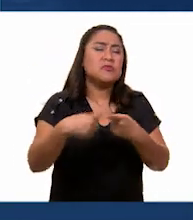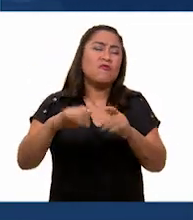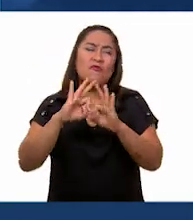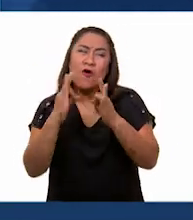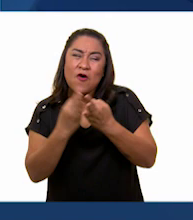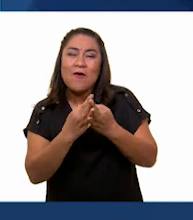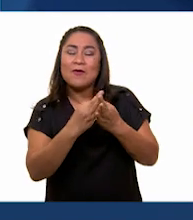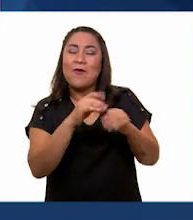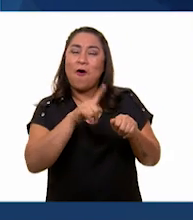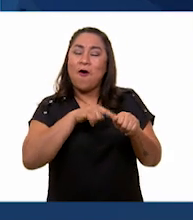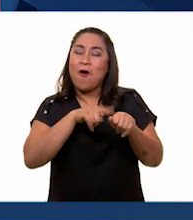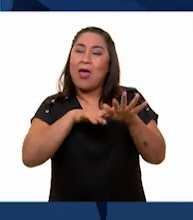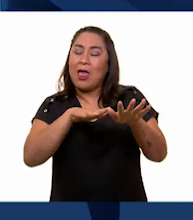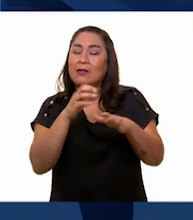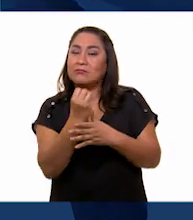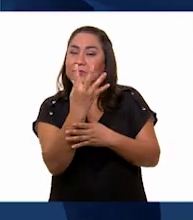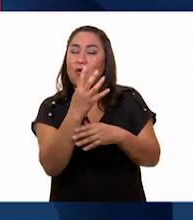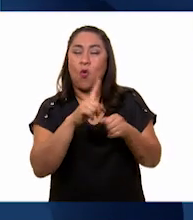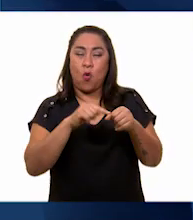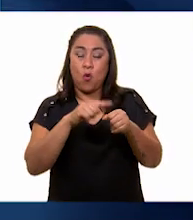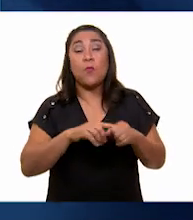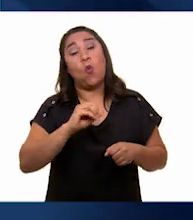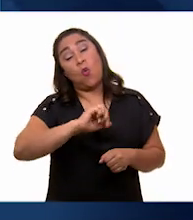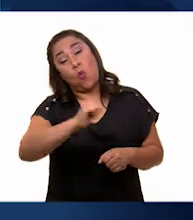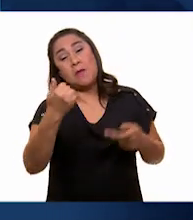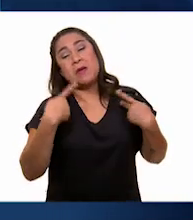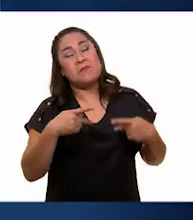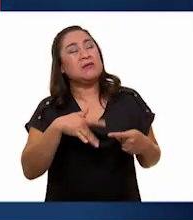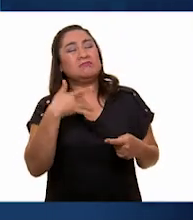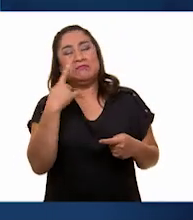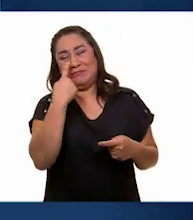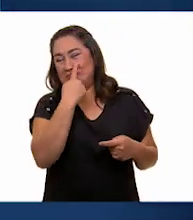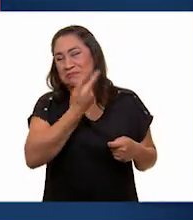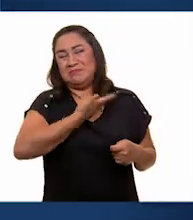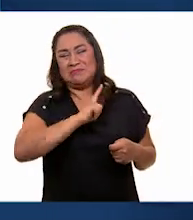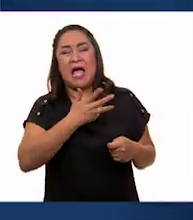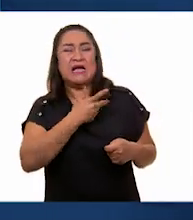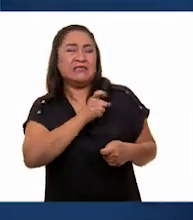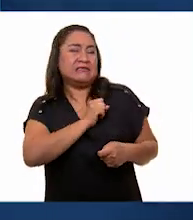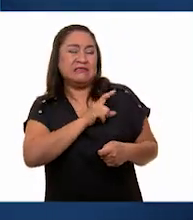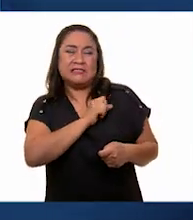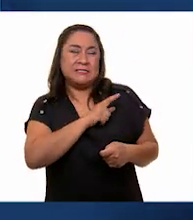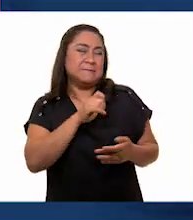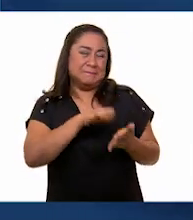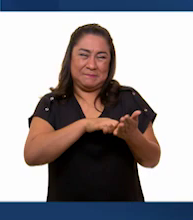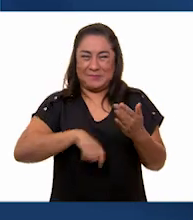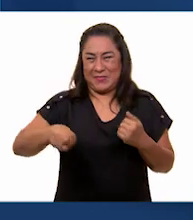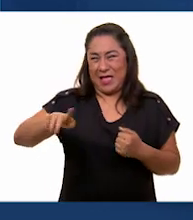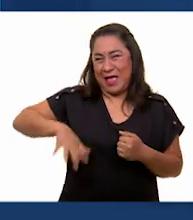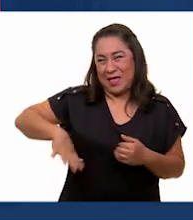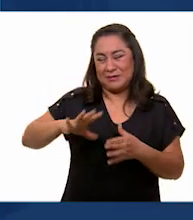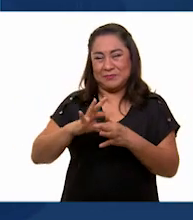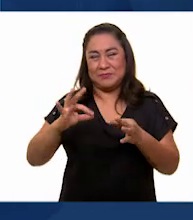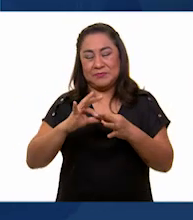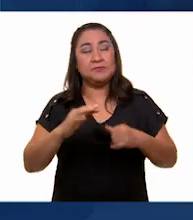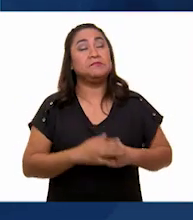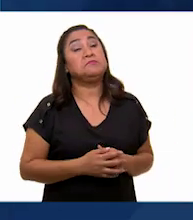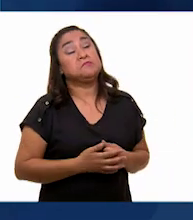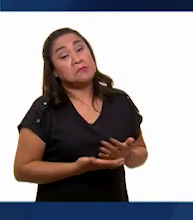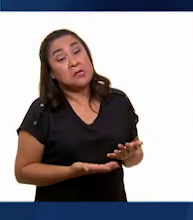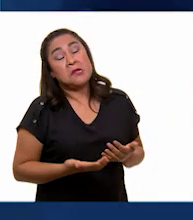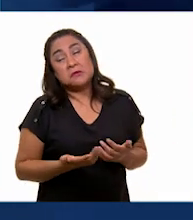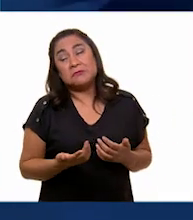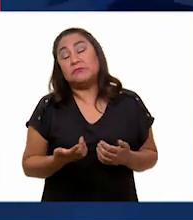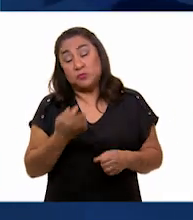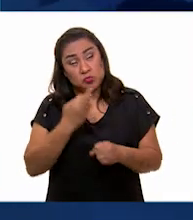por los colores vivos en sus flores. A otras personas no les gustan los cactus por sus espinas, como tú lo has dicho. Pues a mí me parece que